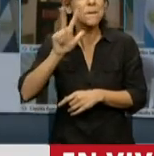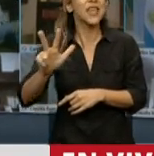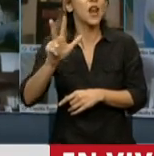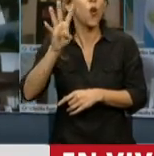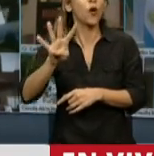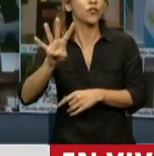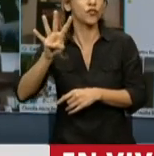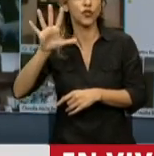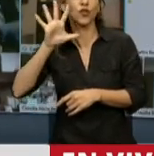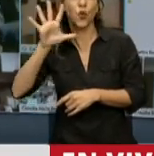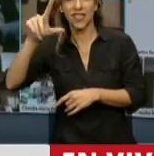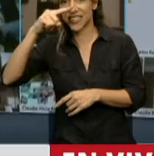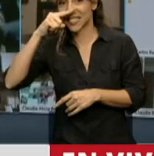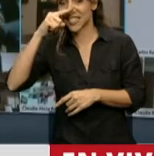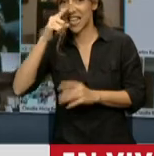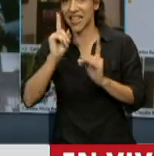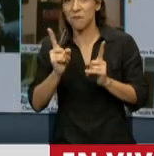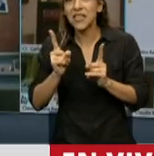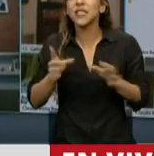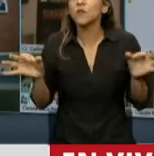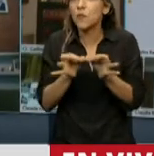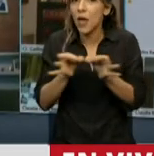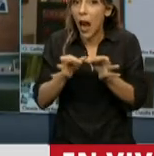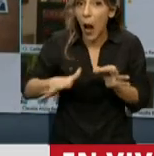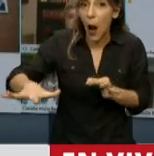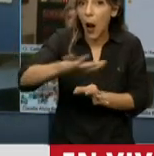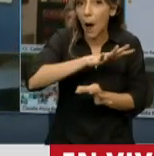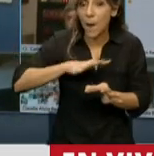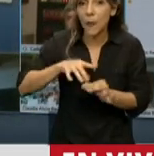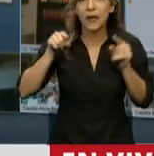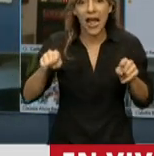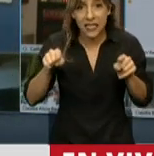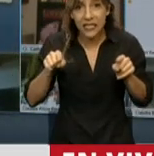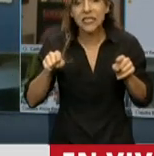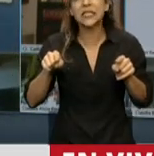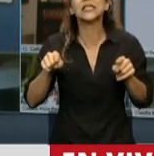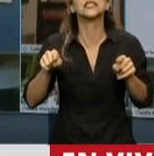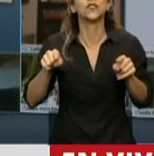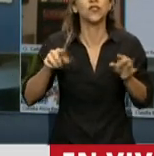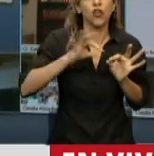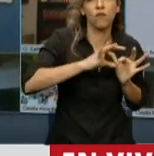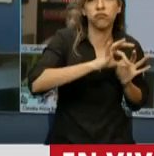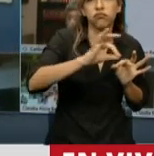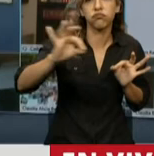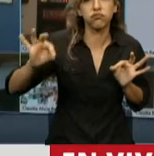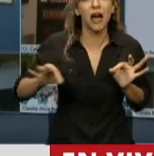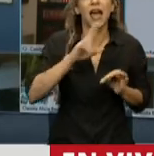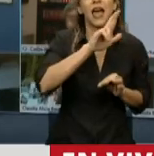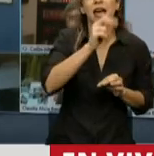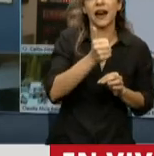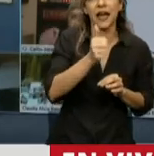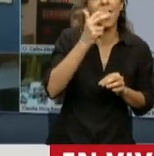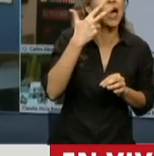RA-3457, que corresponden al área de Malvinas, y que los puntos limítrofes